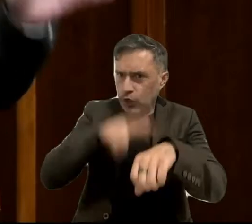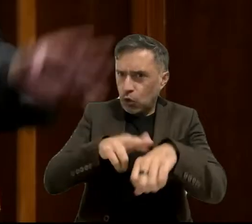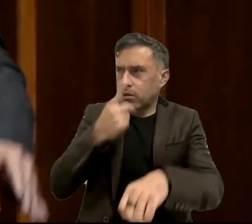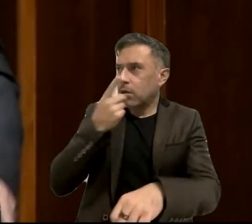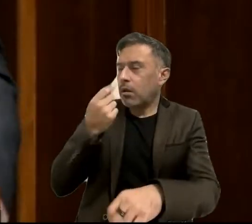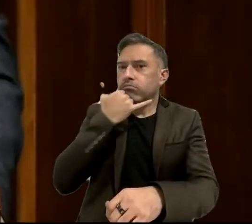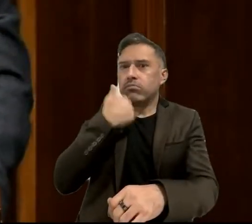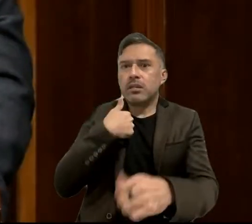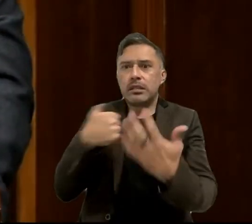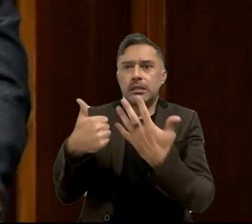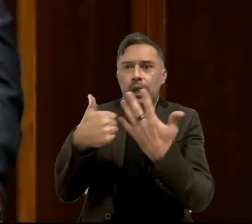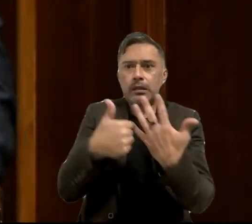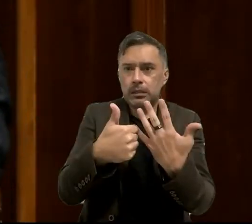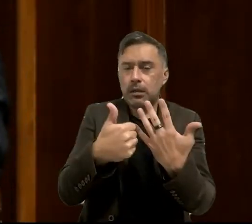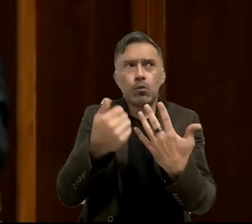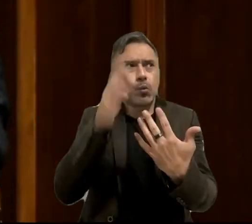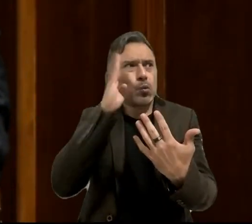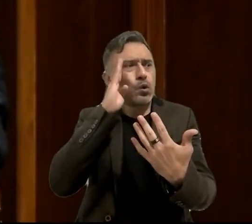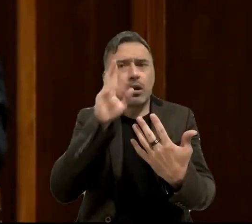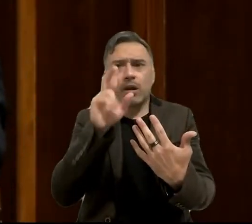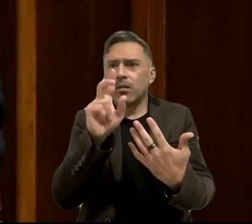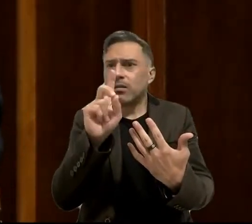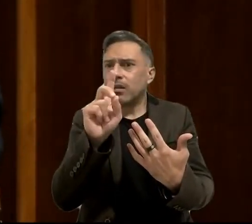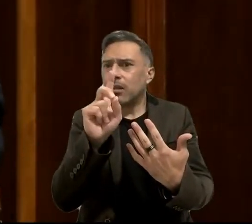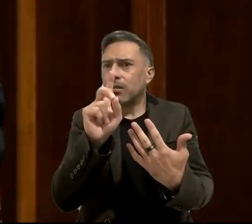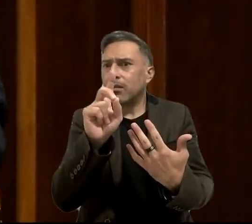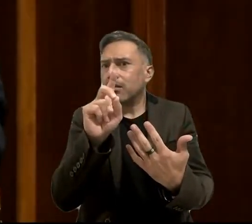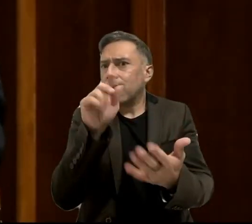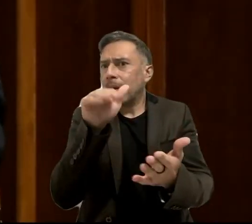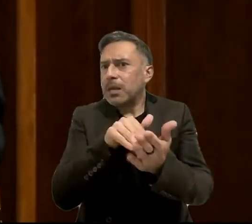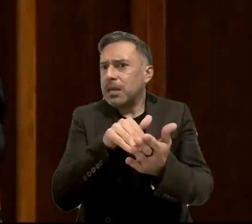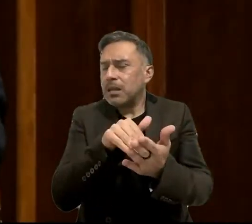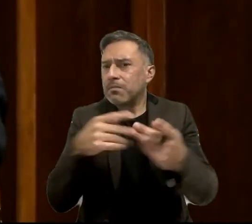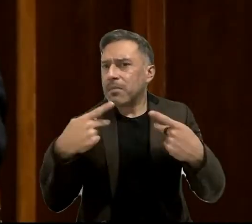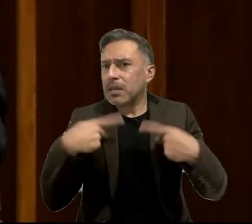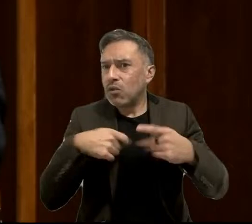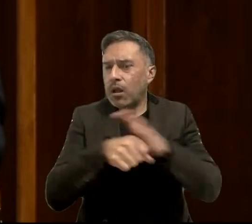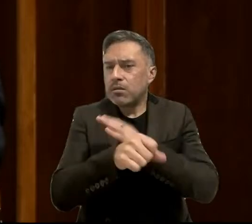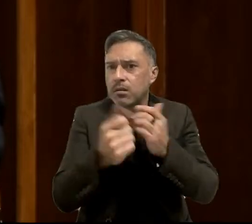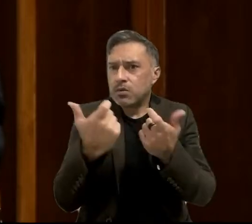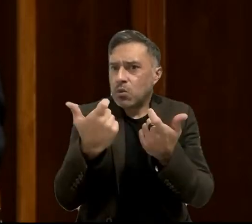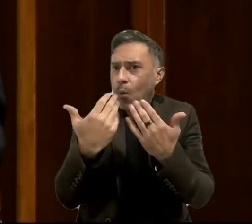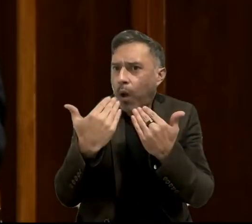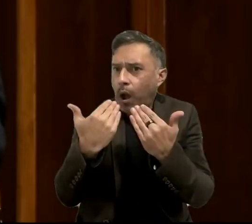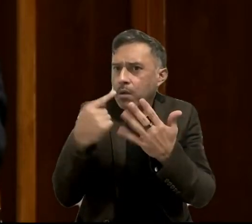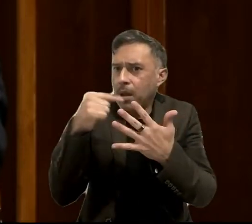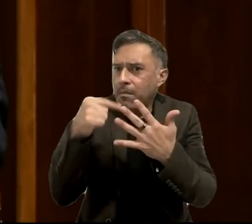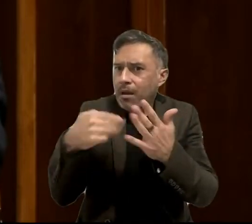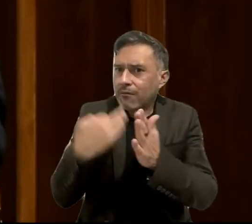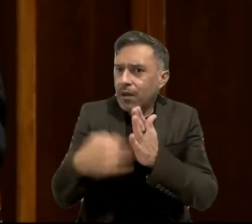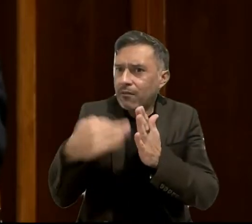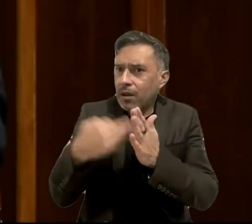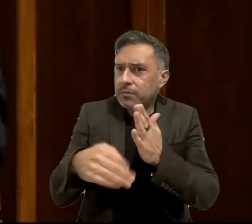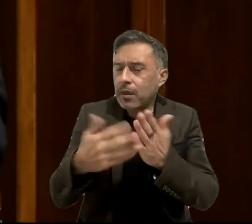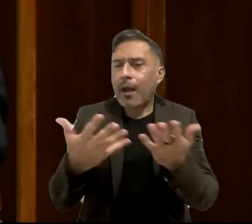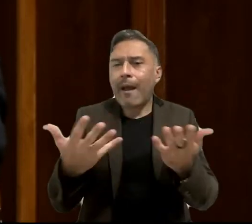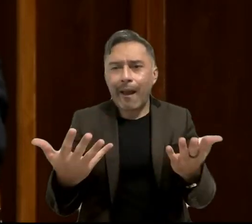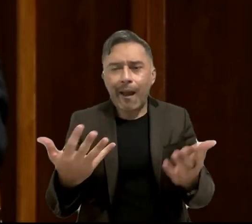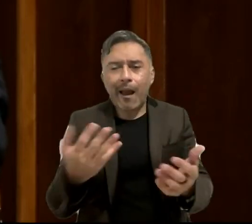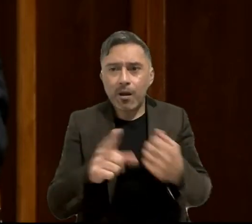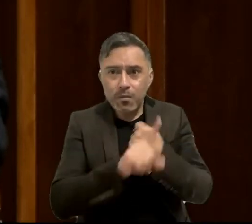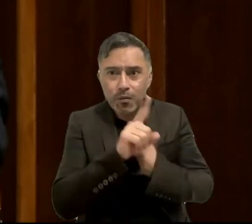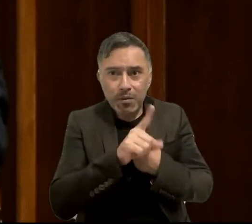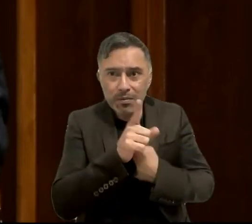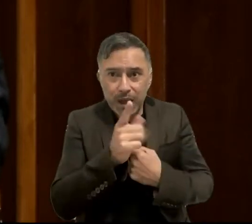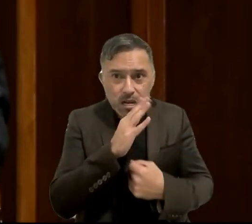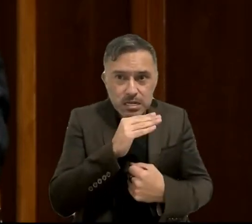y tantos mil reos y no tengo esto y esto. Bueno, empecemos a buscar la salida. Probablemente tu problema sea